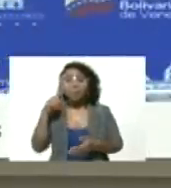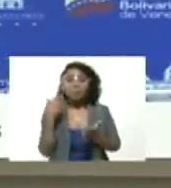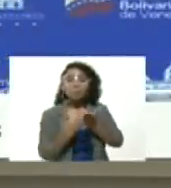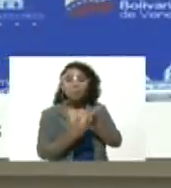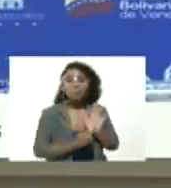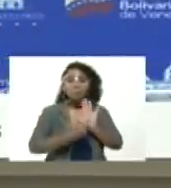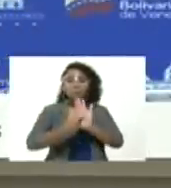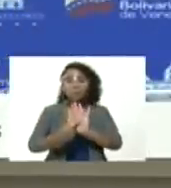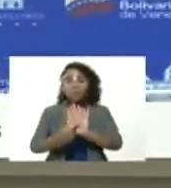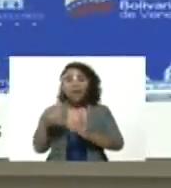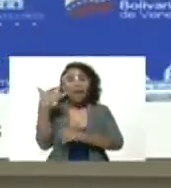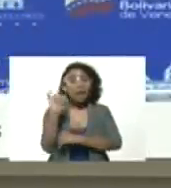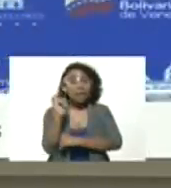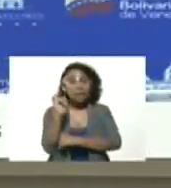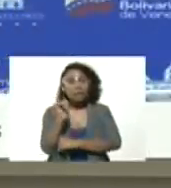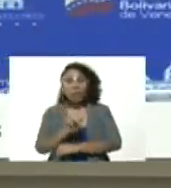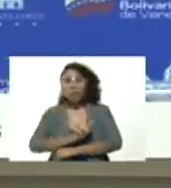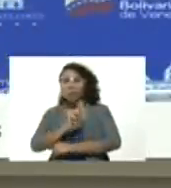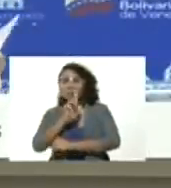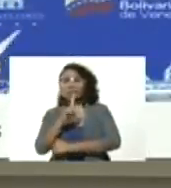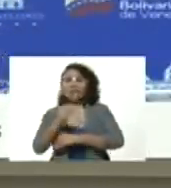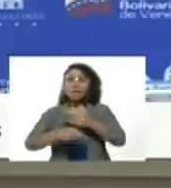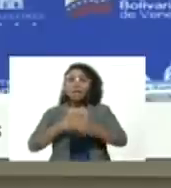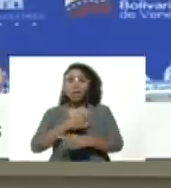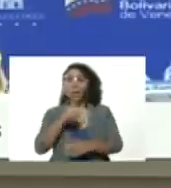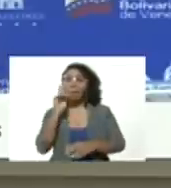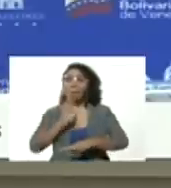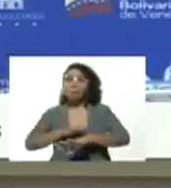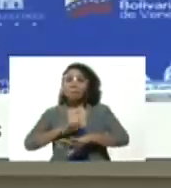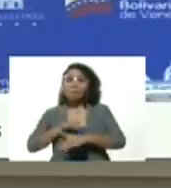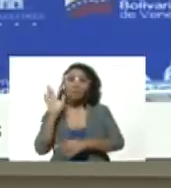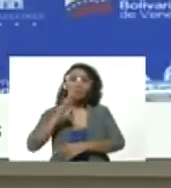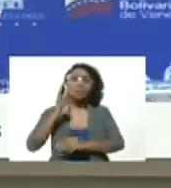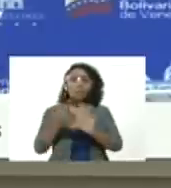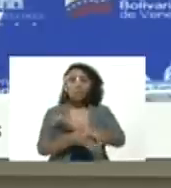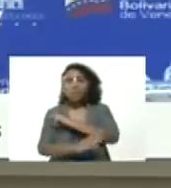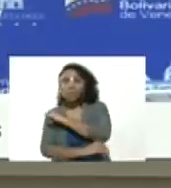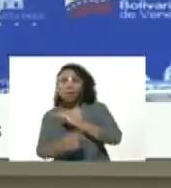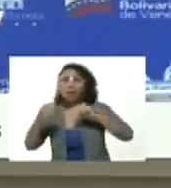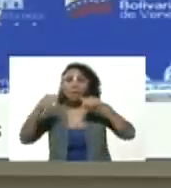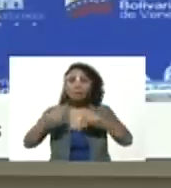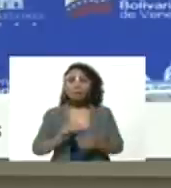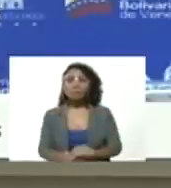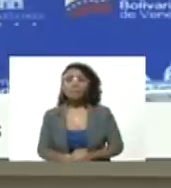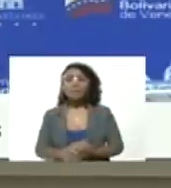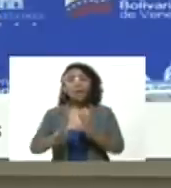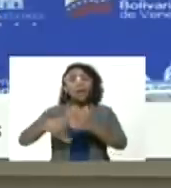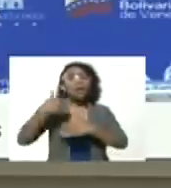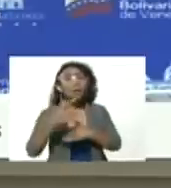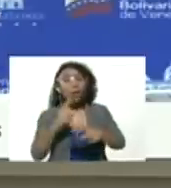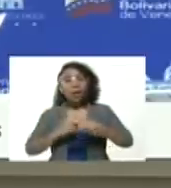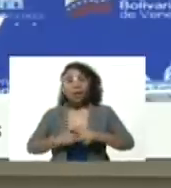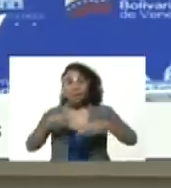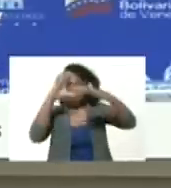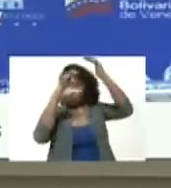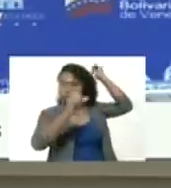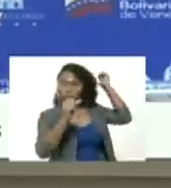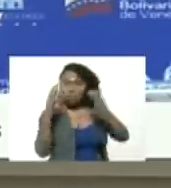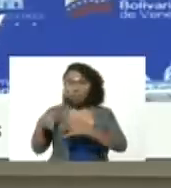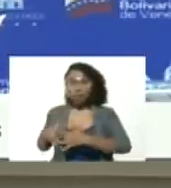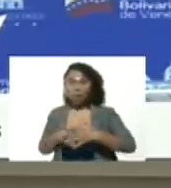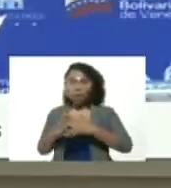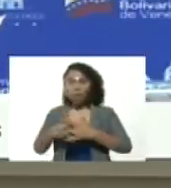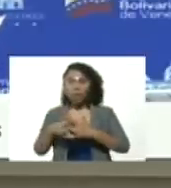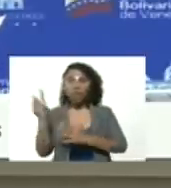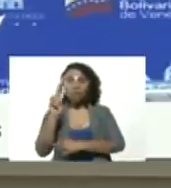que se cometió un crimen, pero además, ¿quiénes son los autores de ese crimen? Luego el ex embajador de Estados Unidos en Venezuela, William